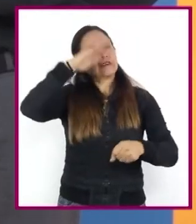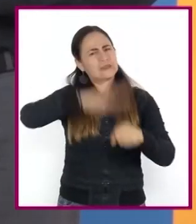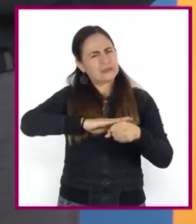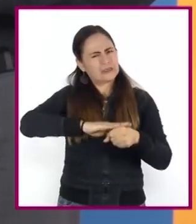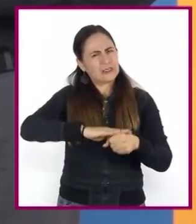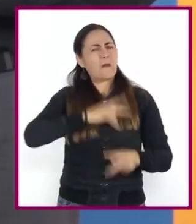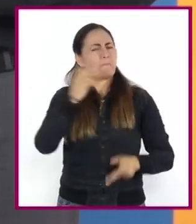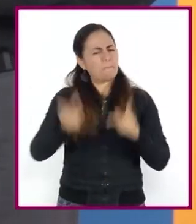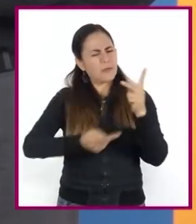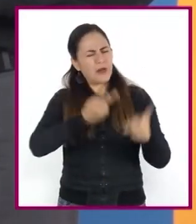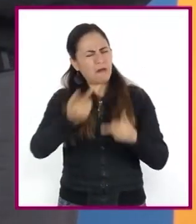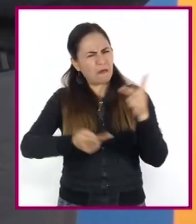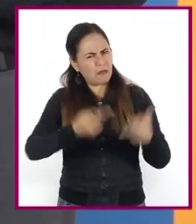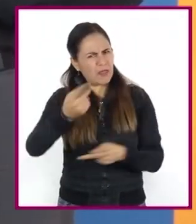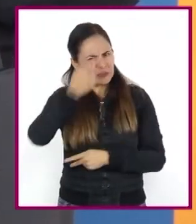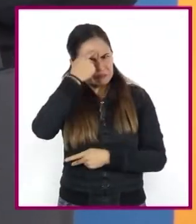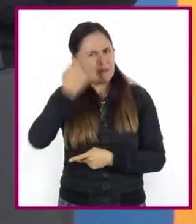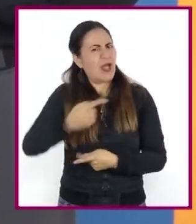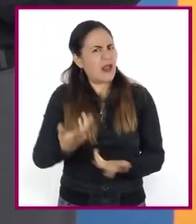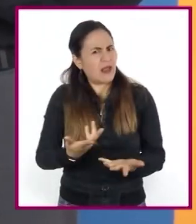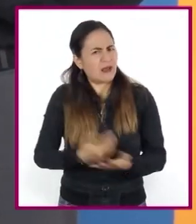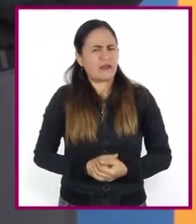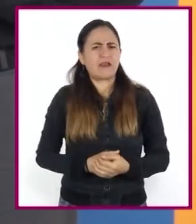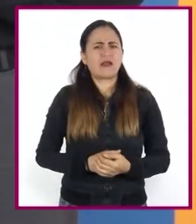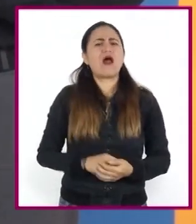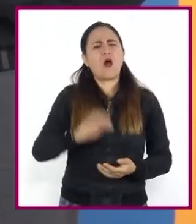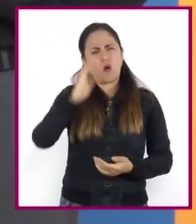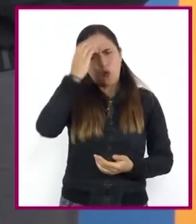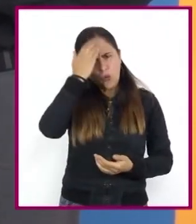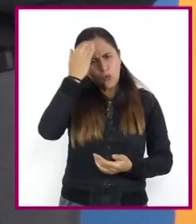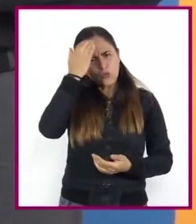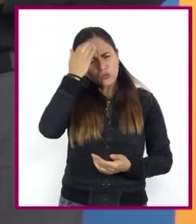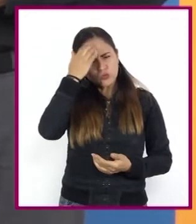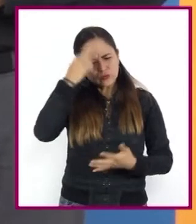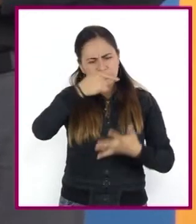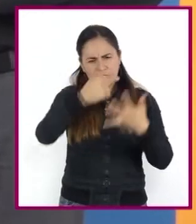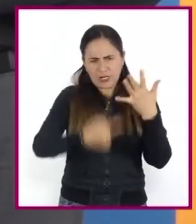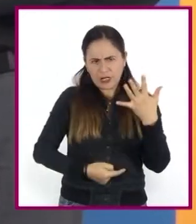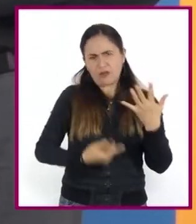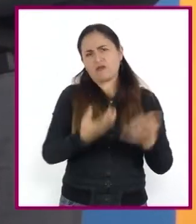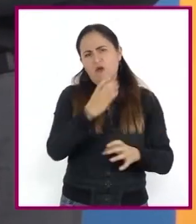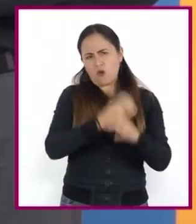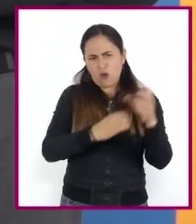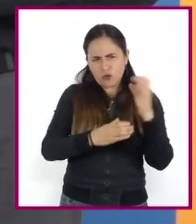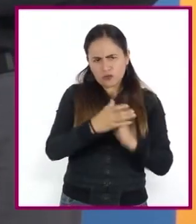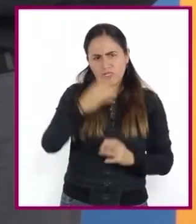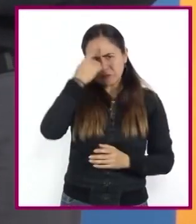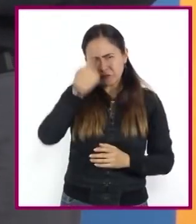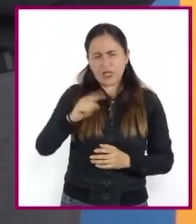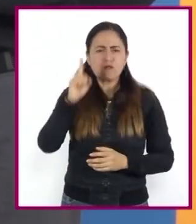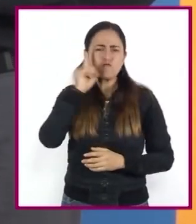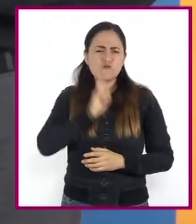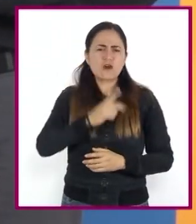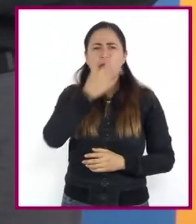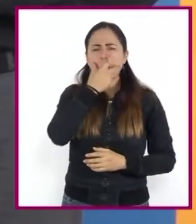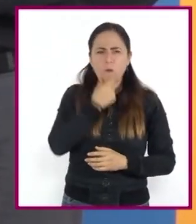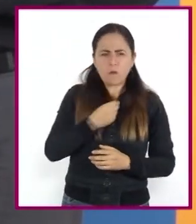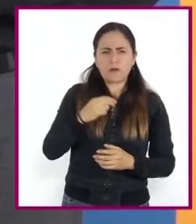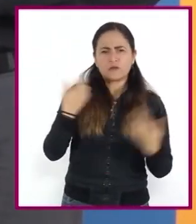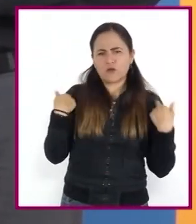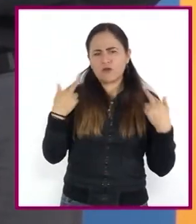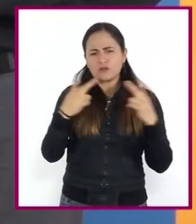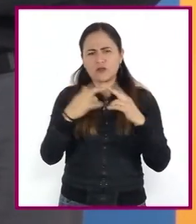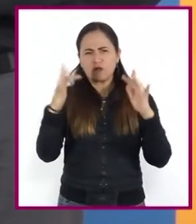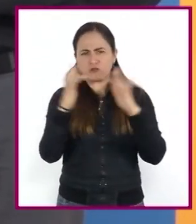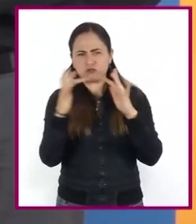de la encuesta es conocer los recursos y medios tecnológicos con los que cuentan las y los estudiantes, y